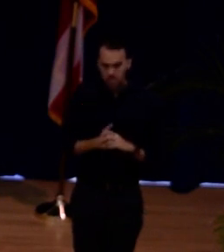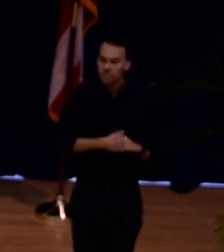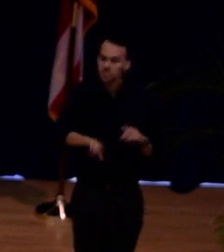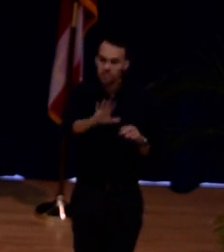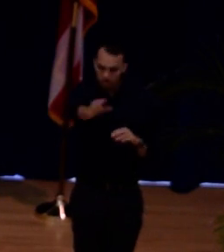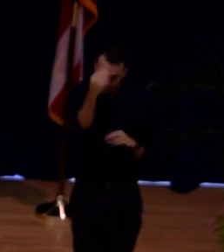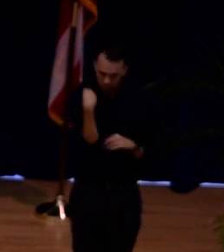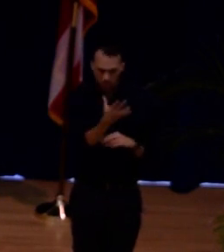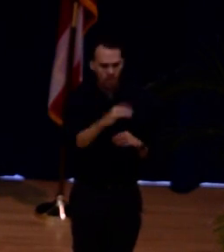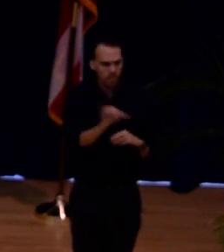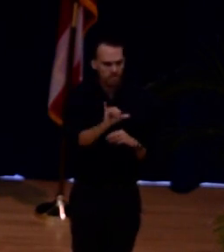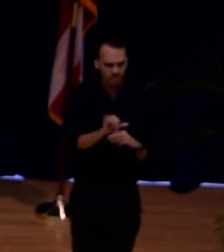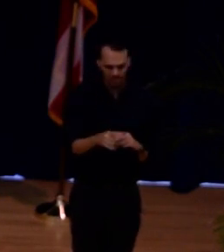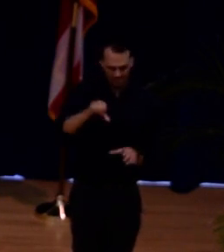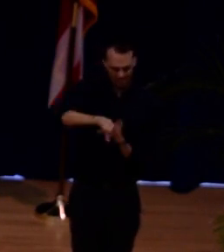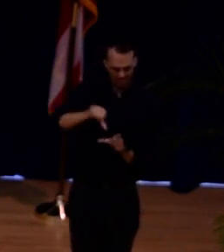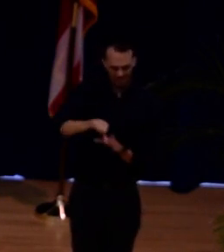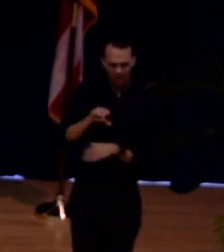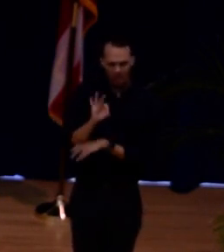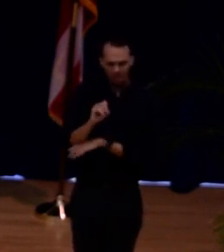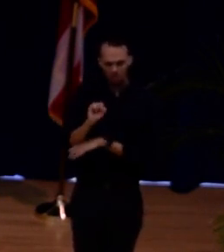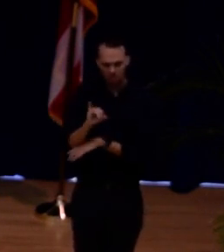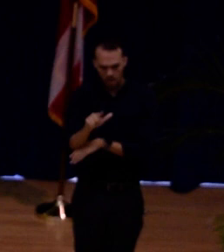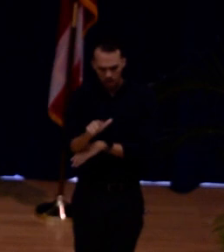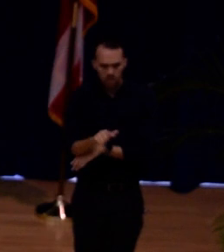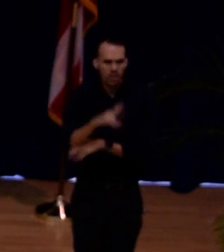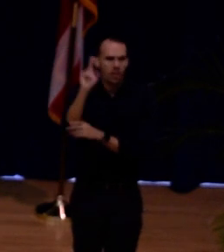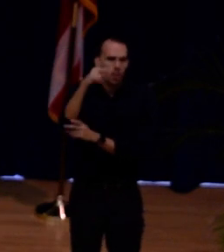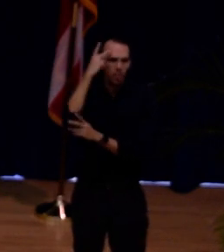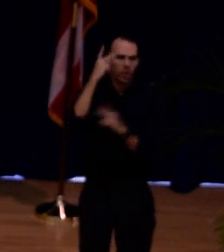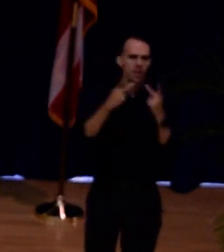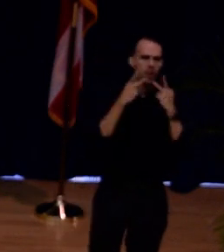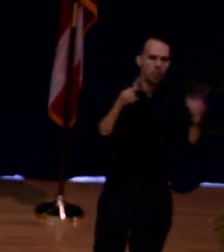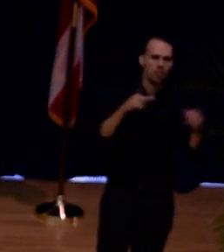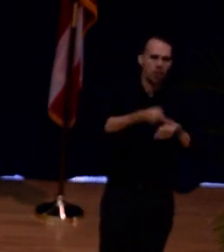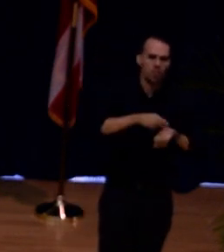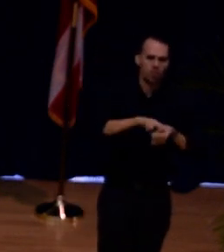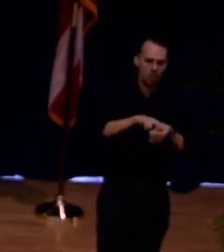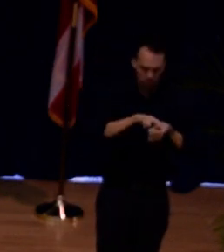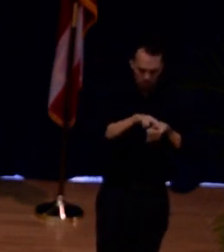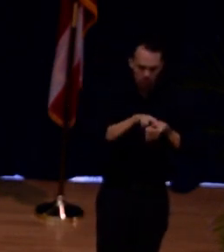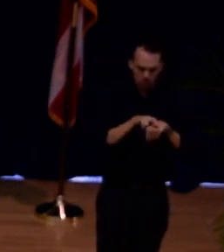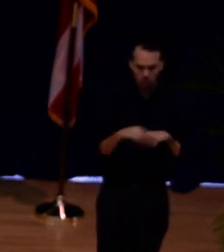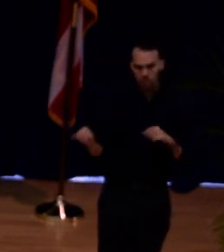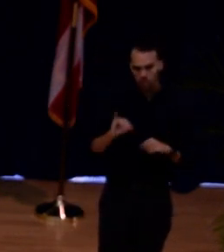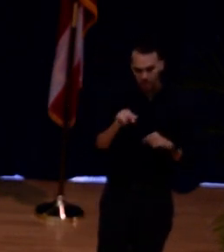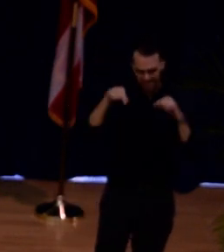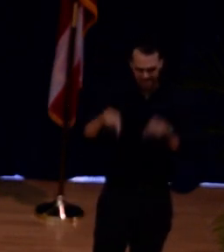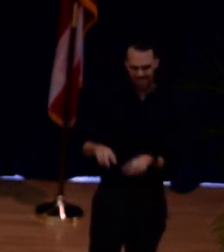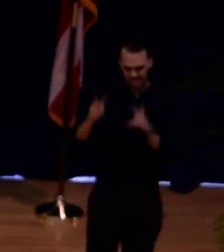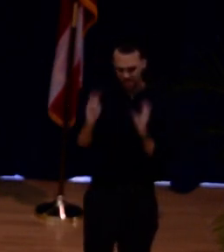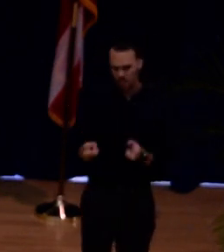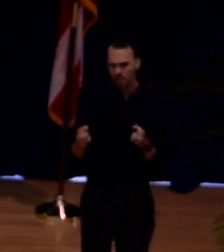Además de eliminar los combustibles fósiles, tenemos que avanzar lo que es la política pública de Puerto Rico. Y en ese tema, ¿verdad?,